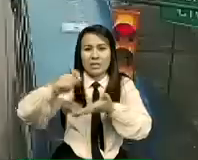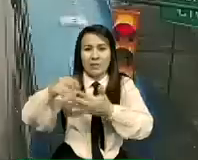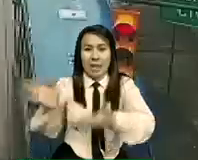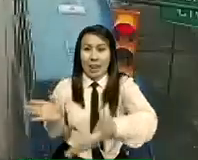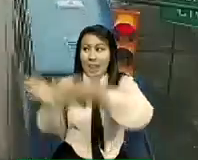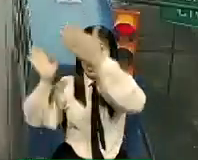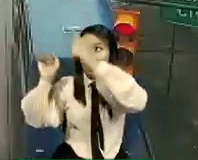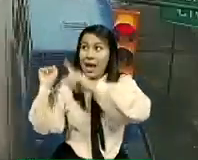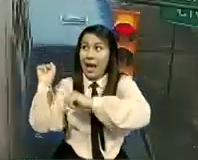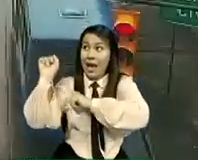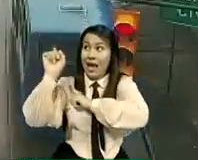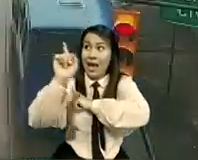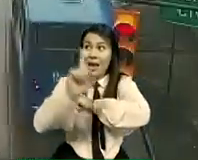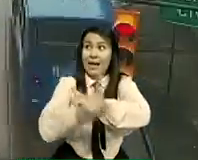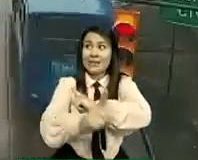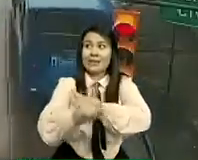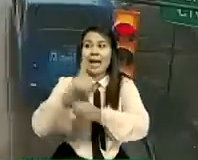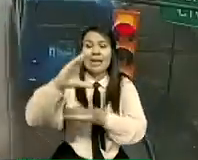hacia la ciudad, o sea,